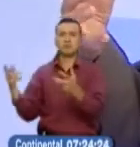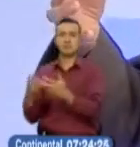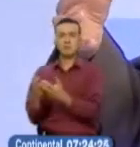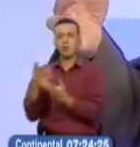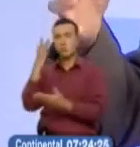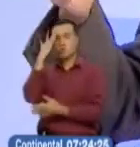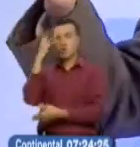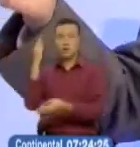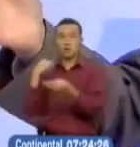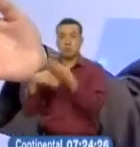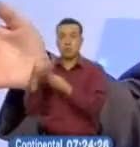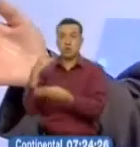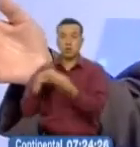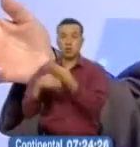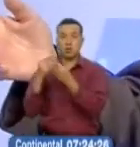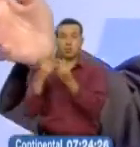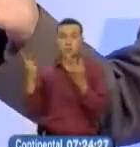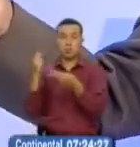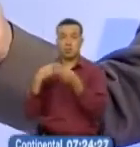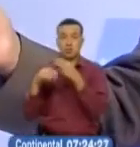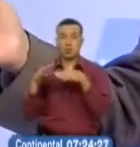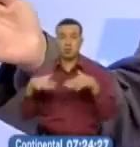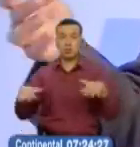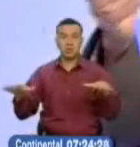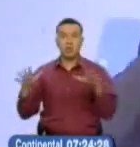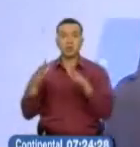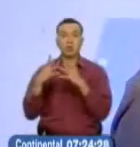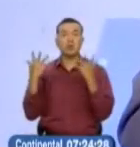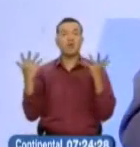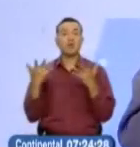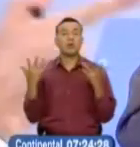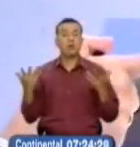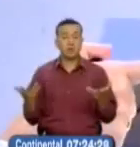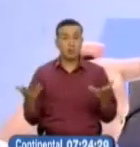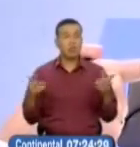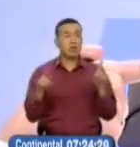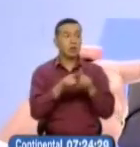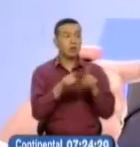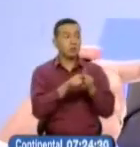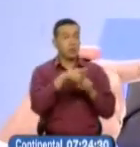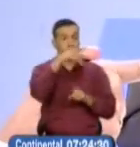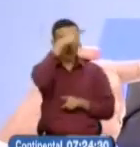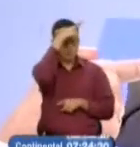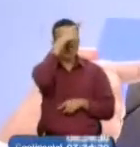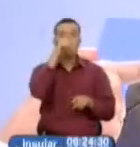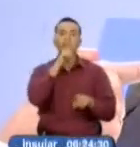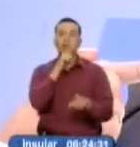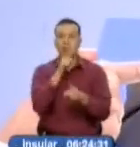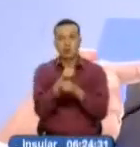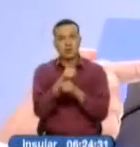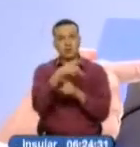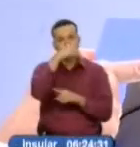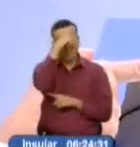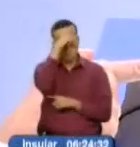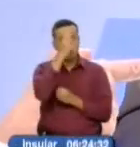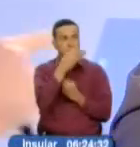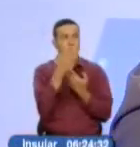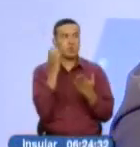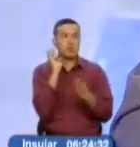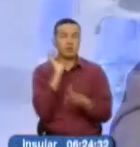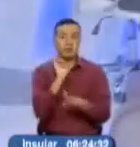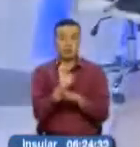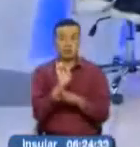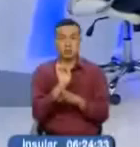porque el mercado de base es lo mismo pasó con lima exactamente y quería decir el Ecuador